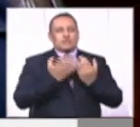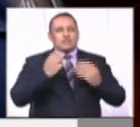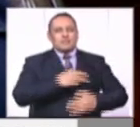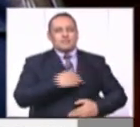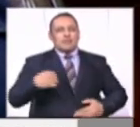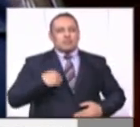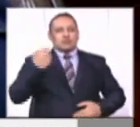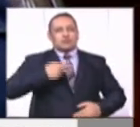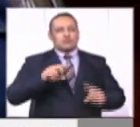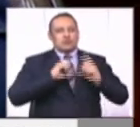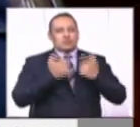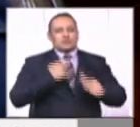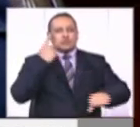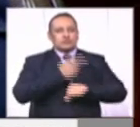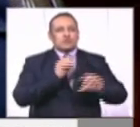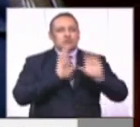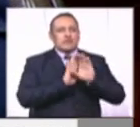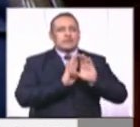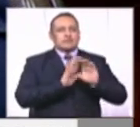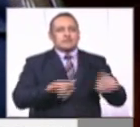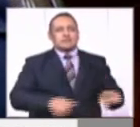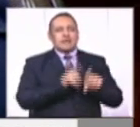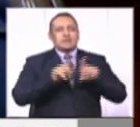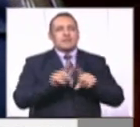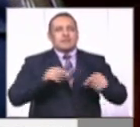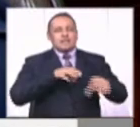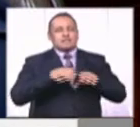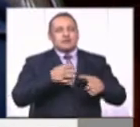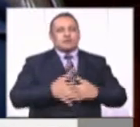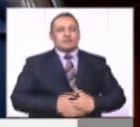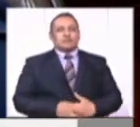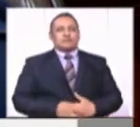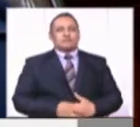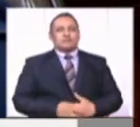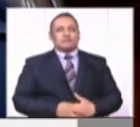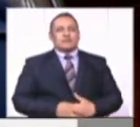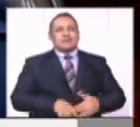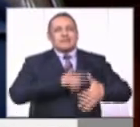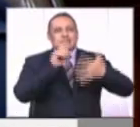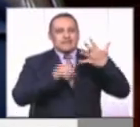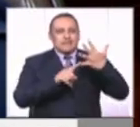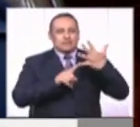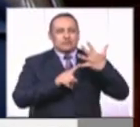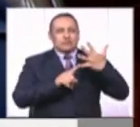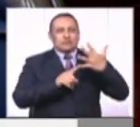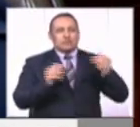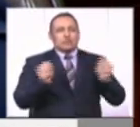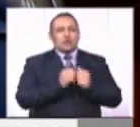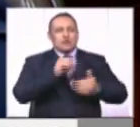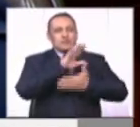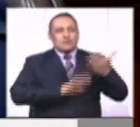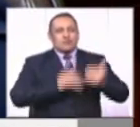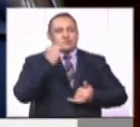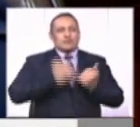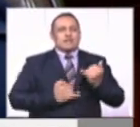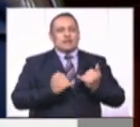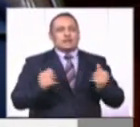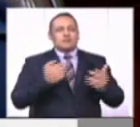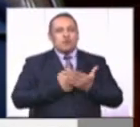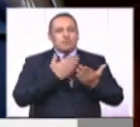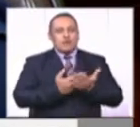miembros de la subcomisión de acusaciones constitucionales le hicieron quinto el informe final